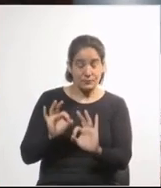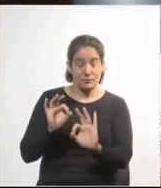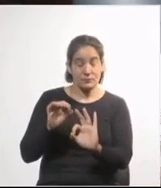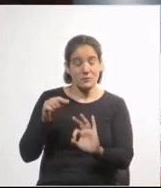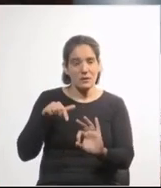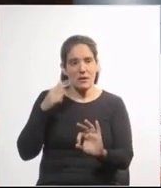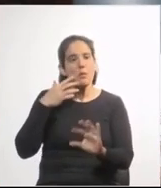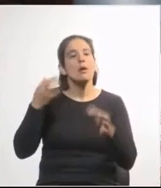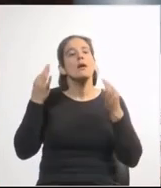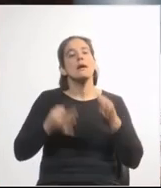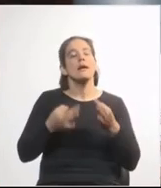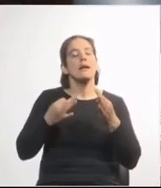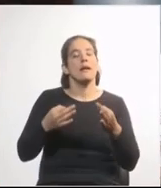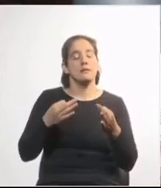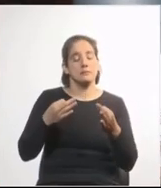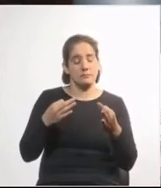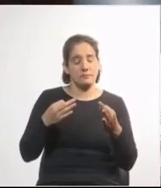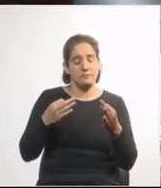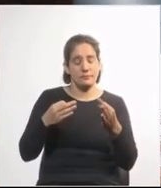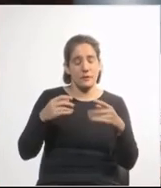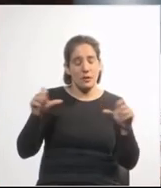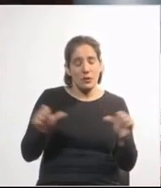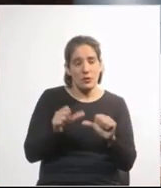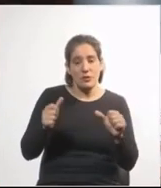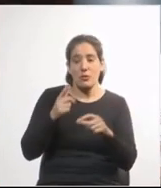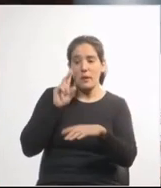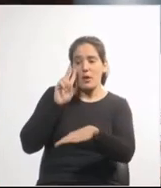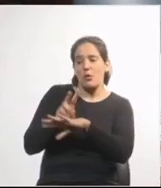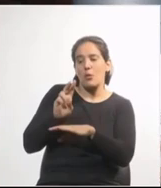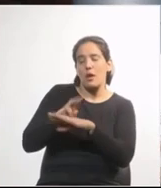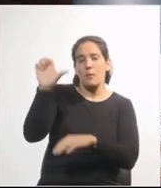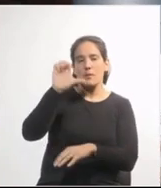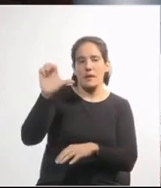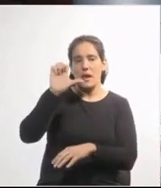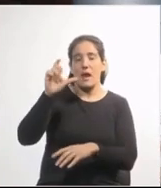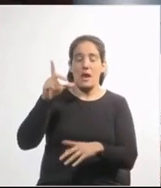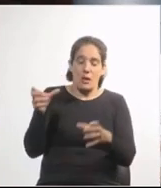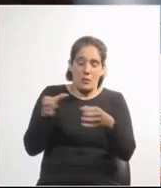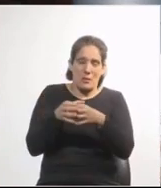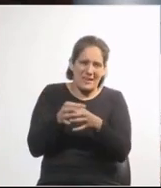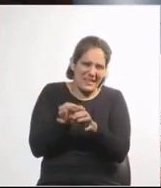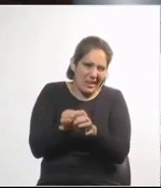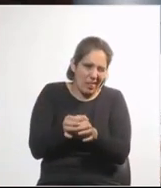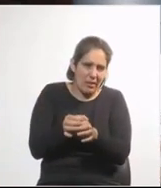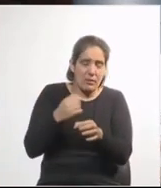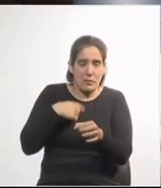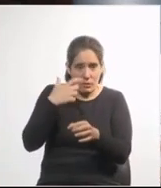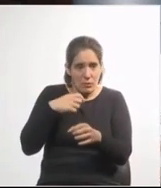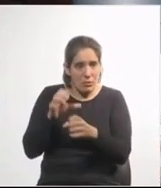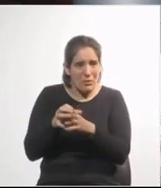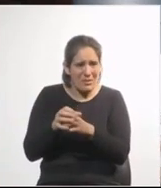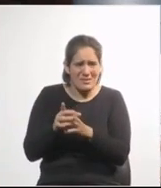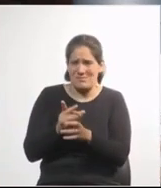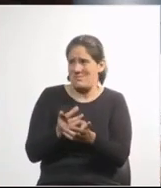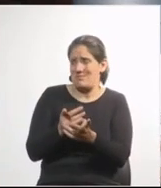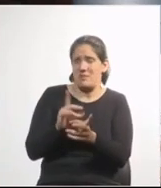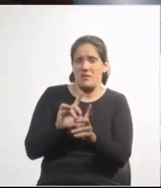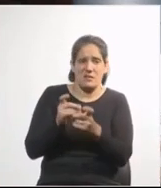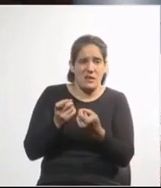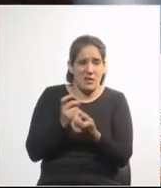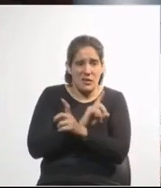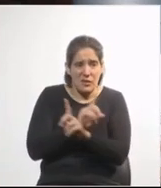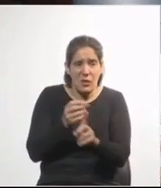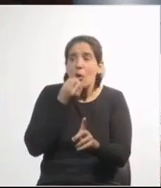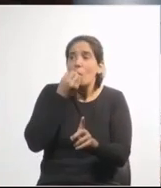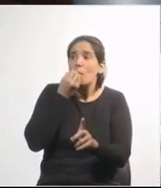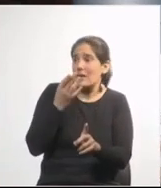medidas implementadas para la protección de microempresas, unipersonales y monotributistas fueron insuficientes, ya que hay